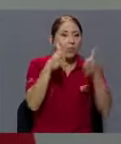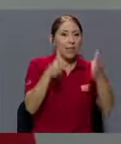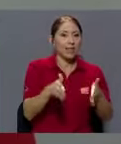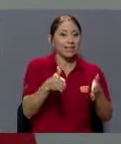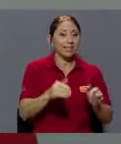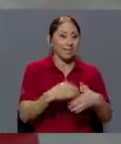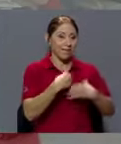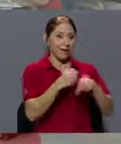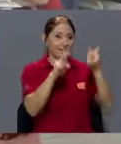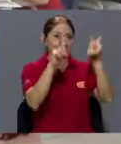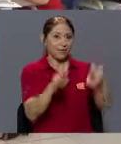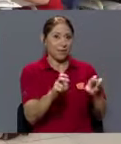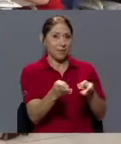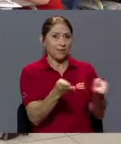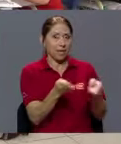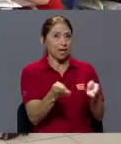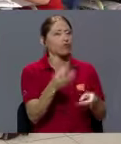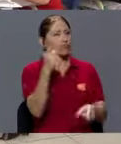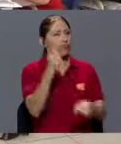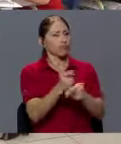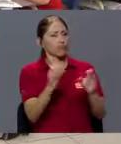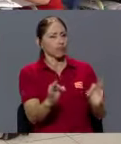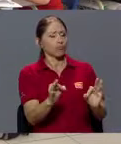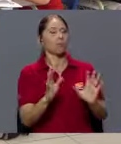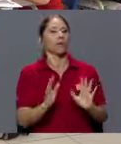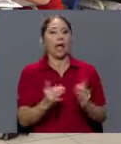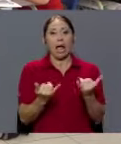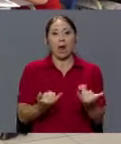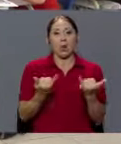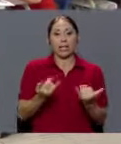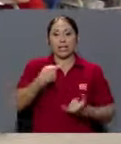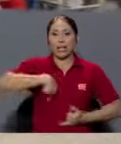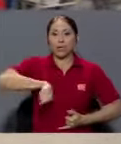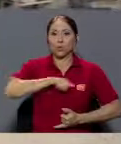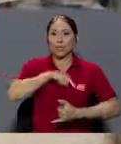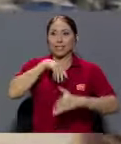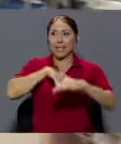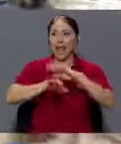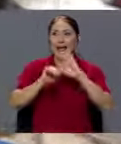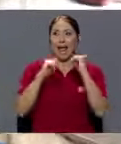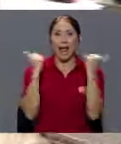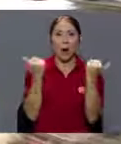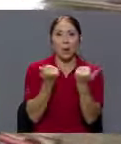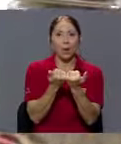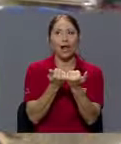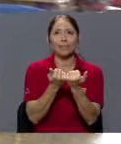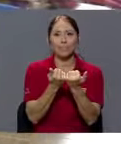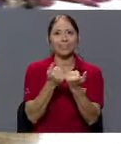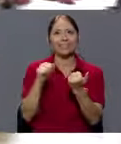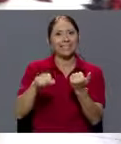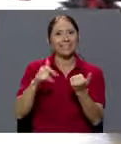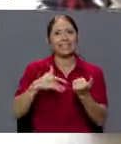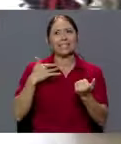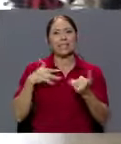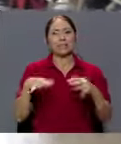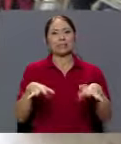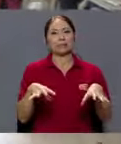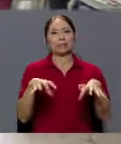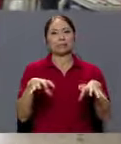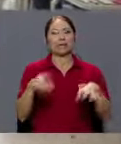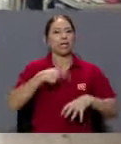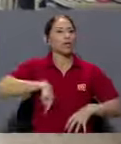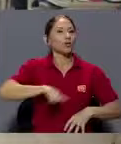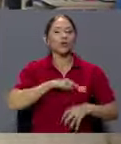son los óptimos indicados. Ahorita en nuestra aula sí hay un ambiente un poco tenso porque